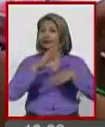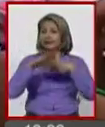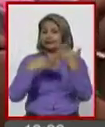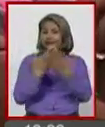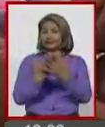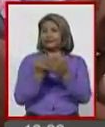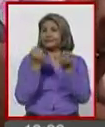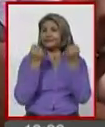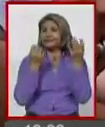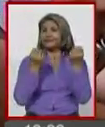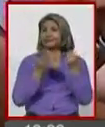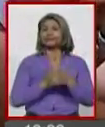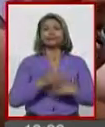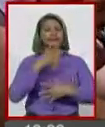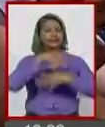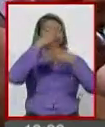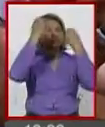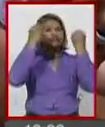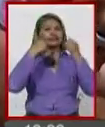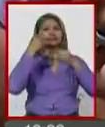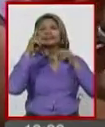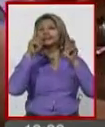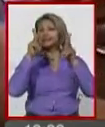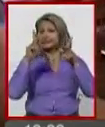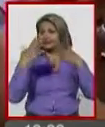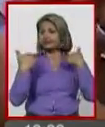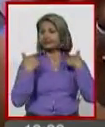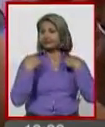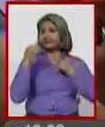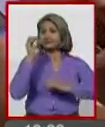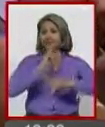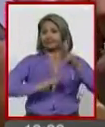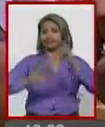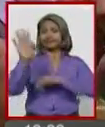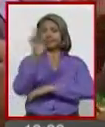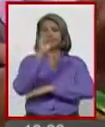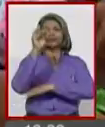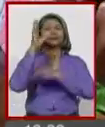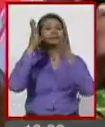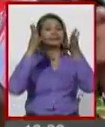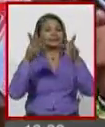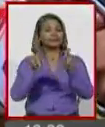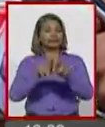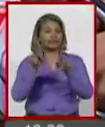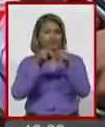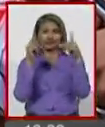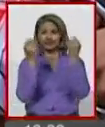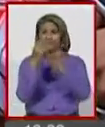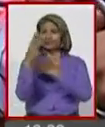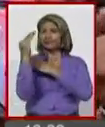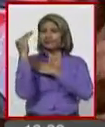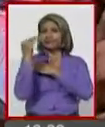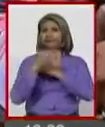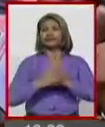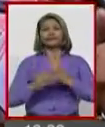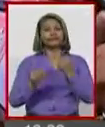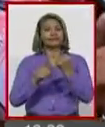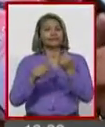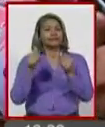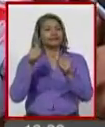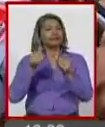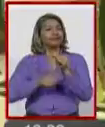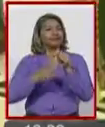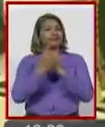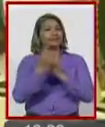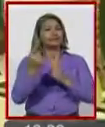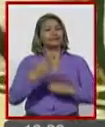toda esta cantidad de indignación que viene teniendo el pueblo boliviano y por supuesto el departamento de Santa Cruz encabezando cada una de